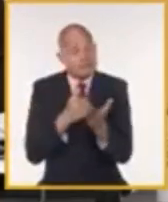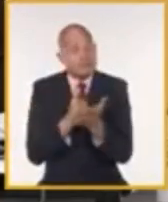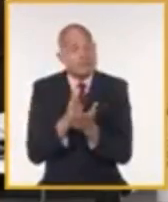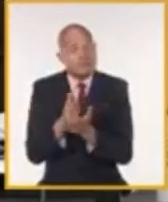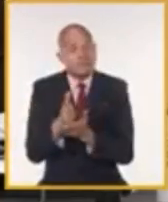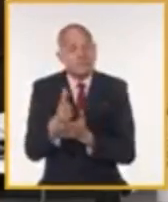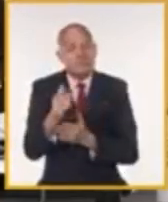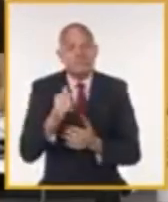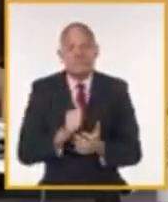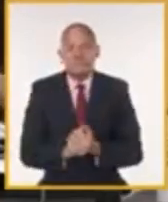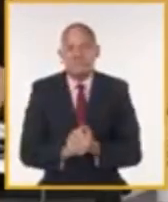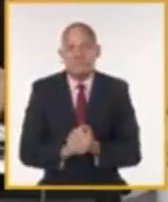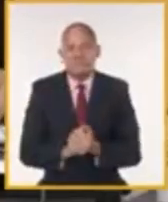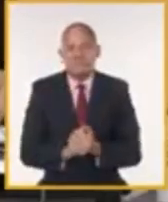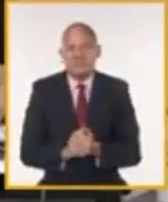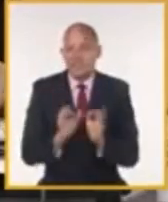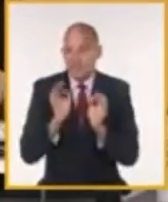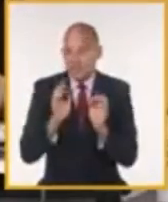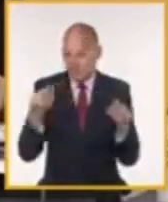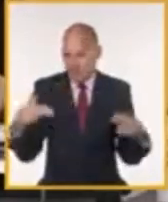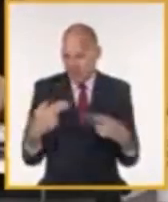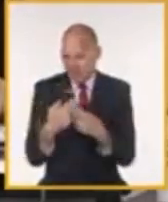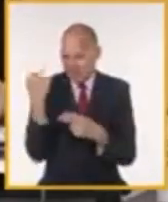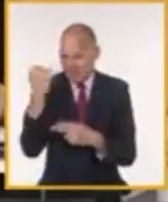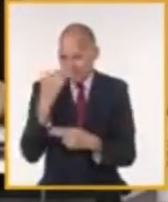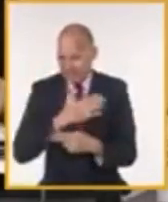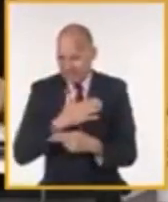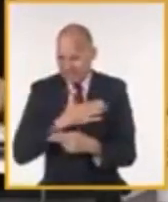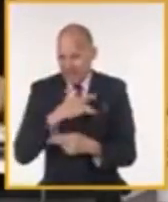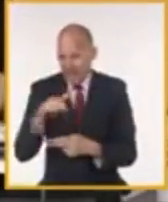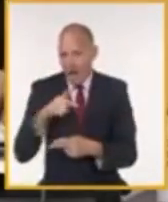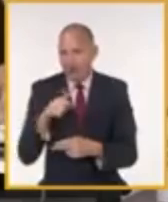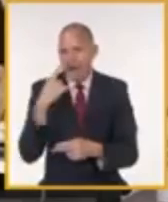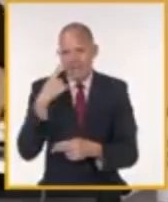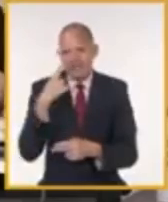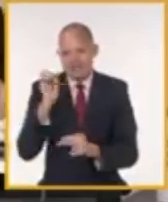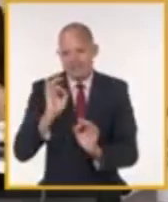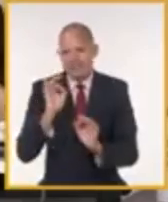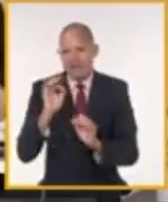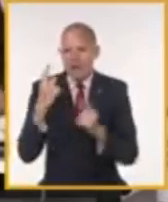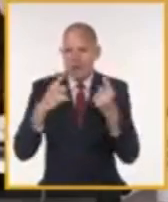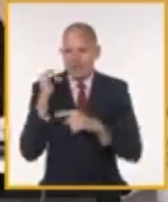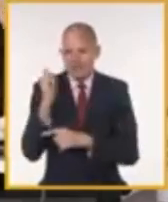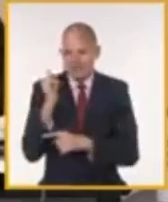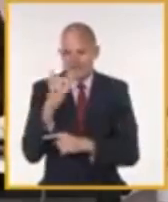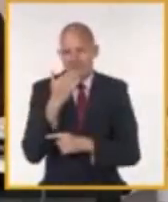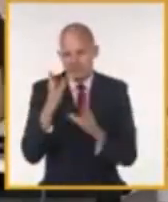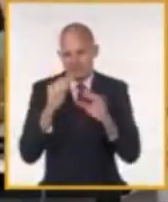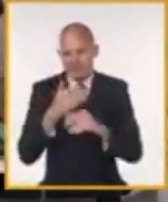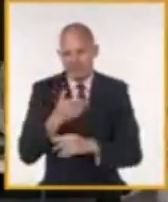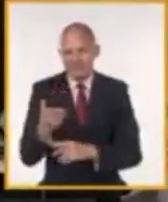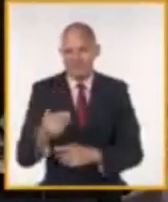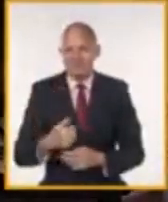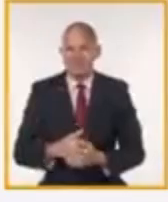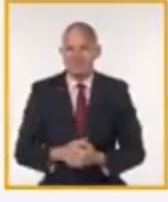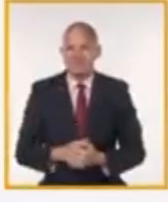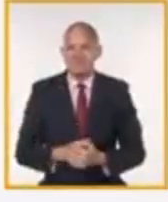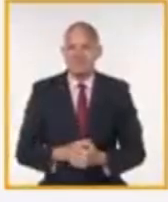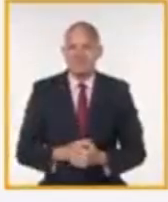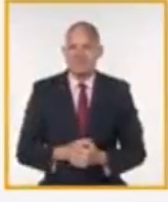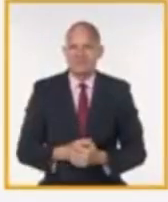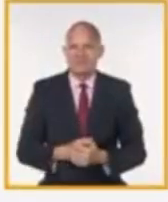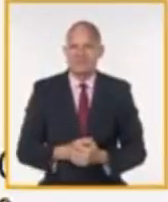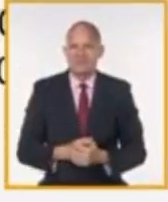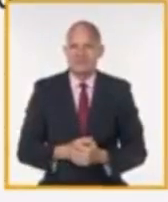la economía cubana. Sobre el evento internacional de cooperativismo, pues son las imágenes del día de hoy. Muy buenas noches.